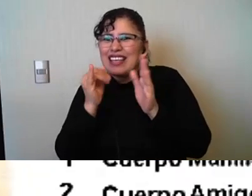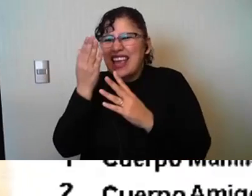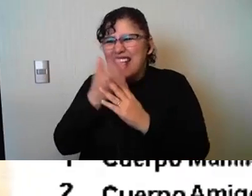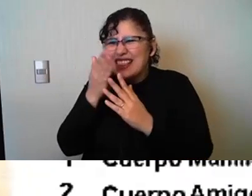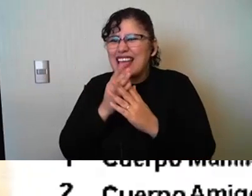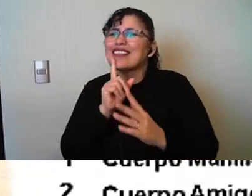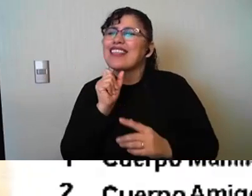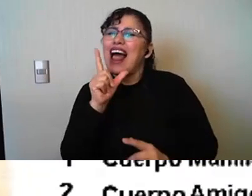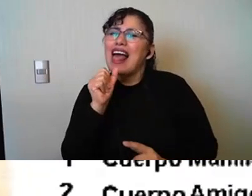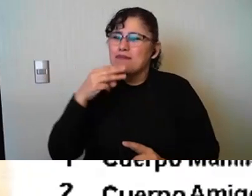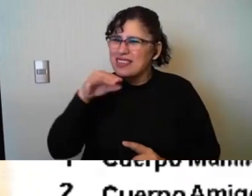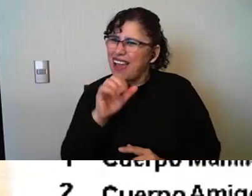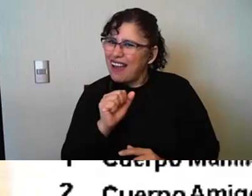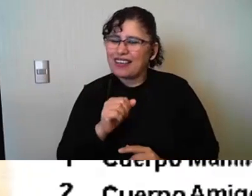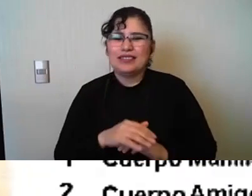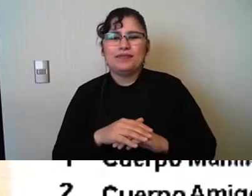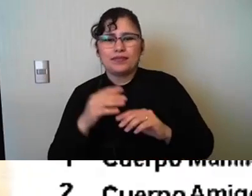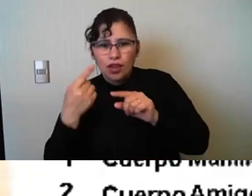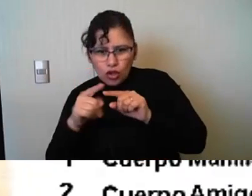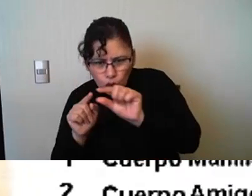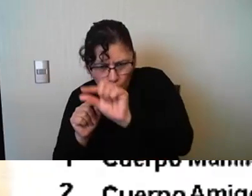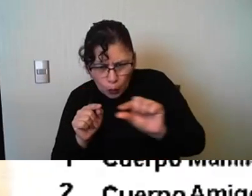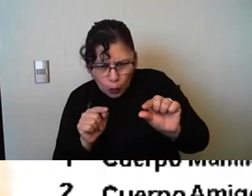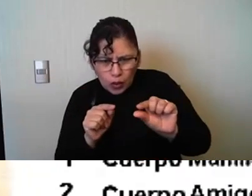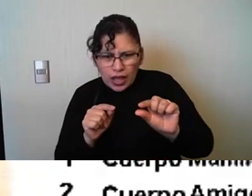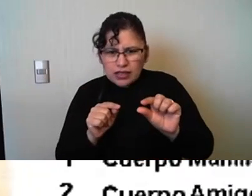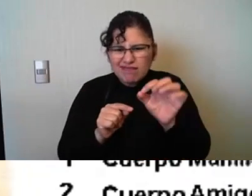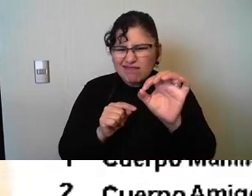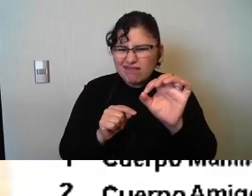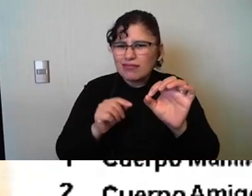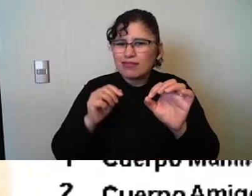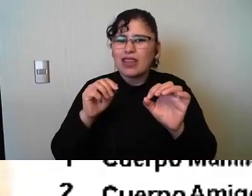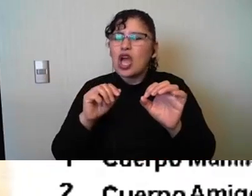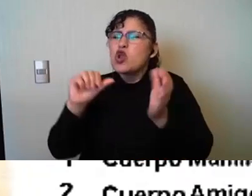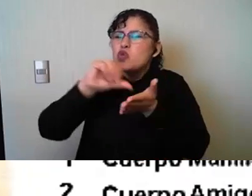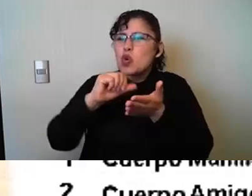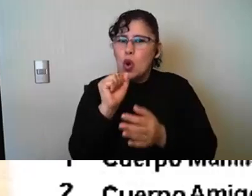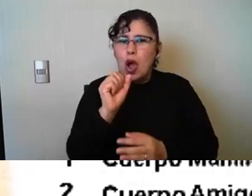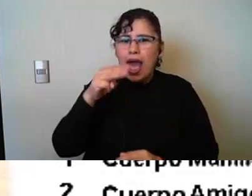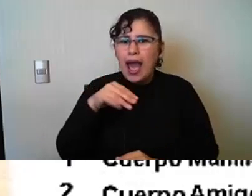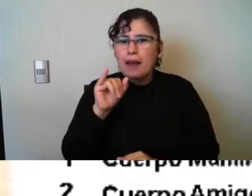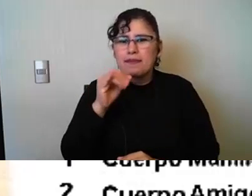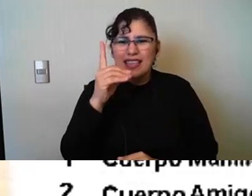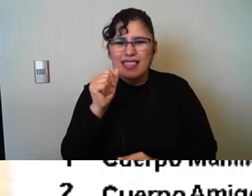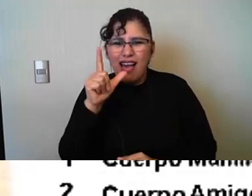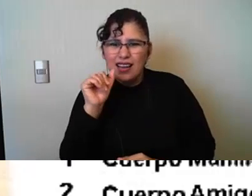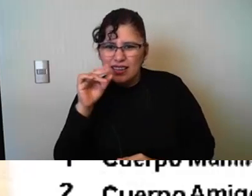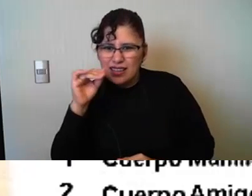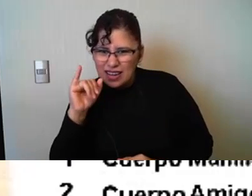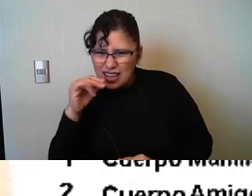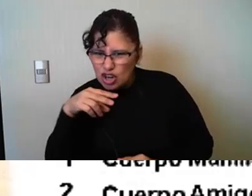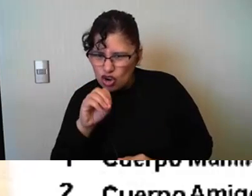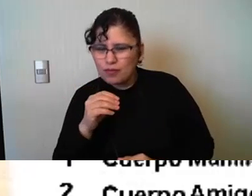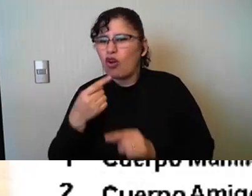Y ahí está el origen, y hay otro, estos son circuitos de conexión del núcleo amigdalino, con todos estos elementos que forman parte del sistema límbico, que lo debiéramos